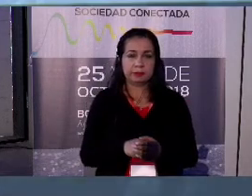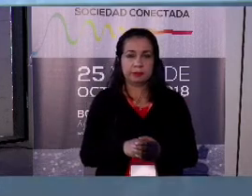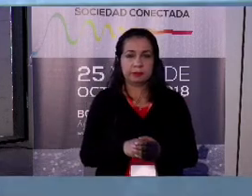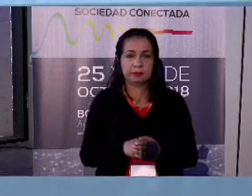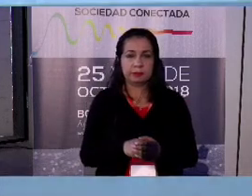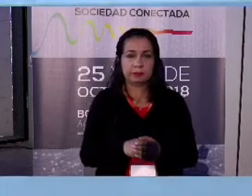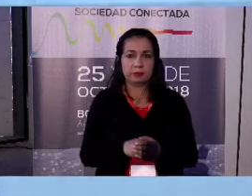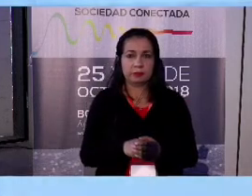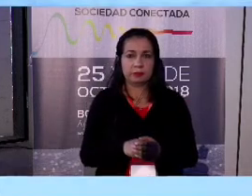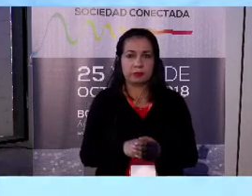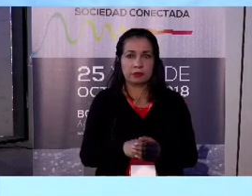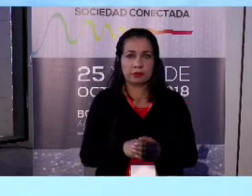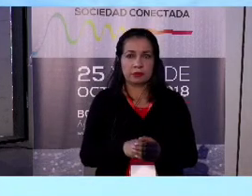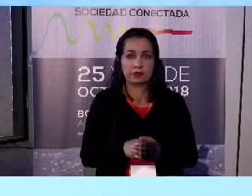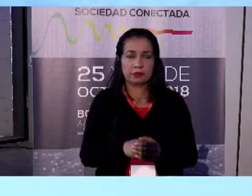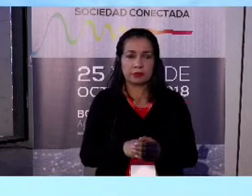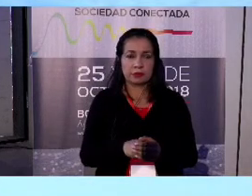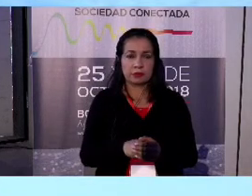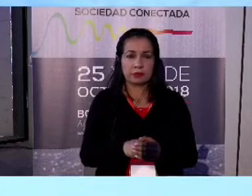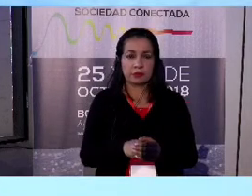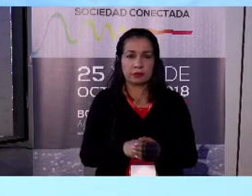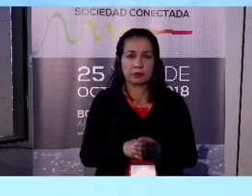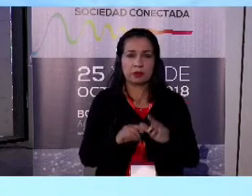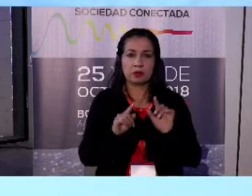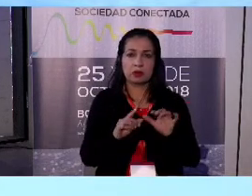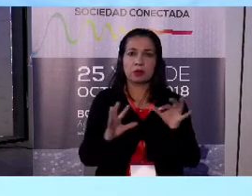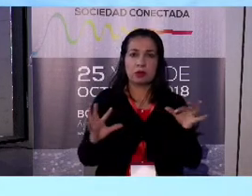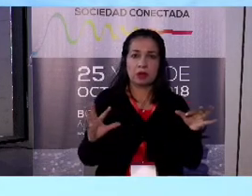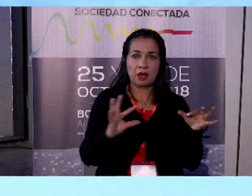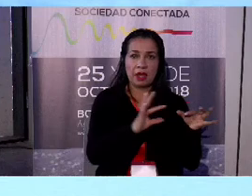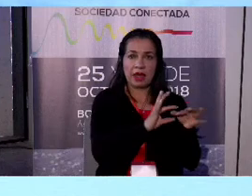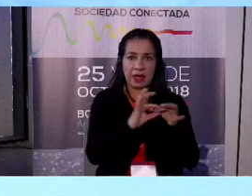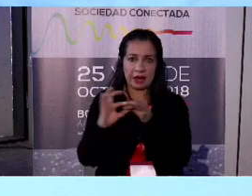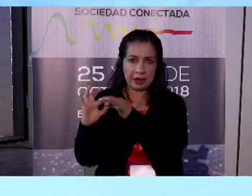imt es enlace